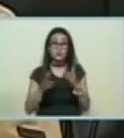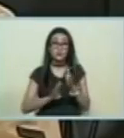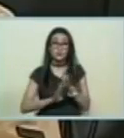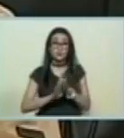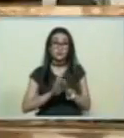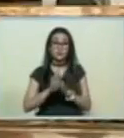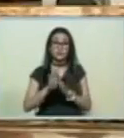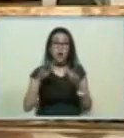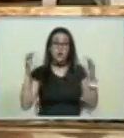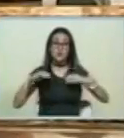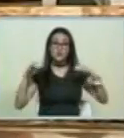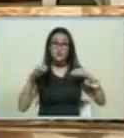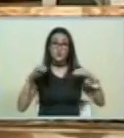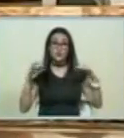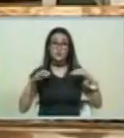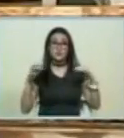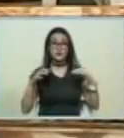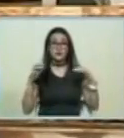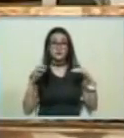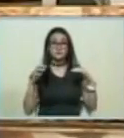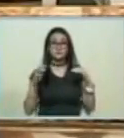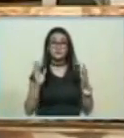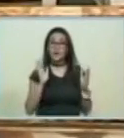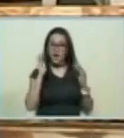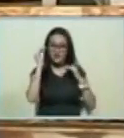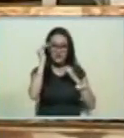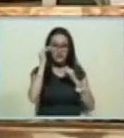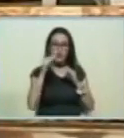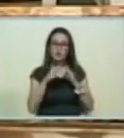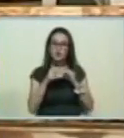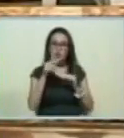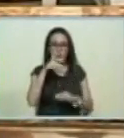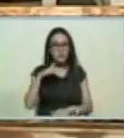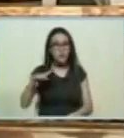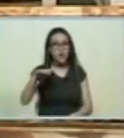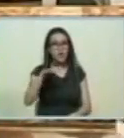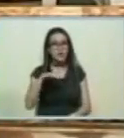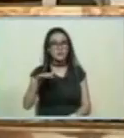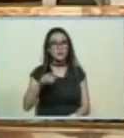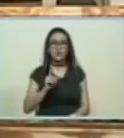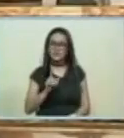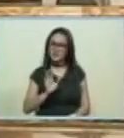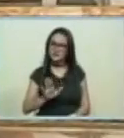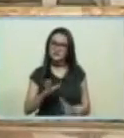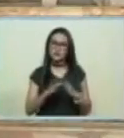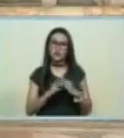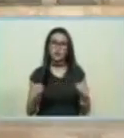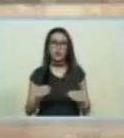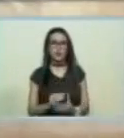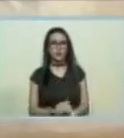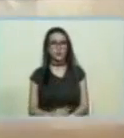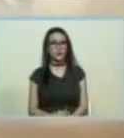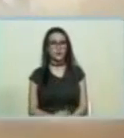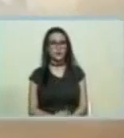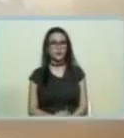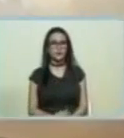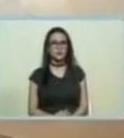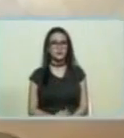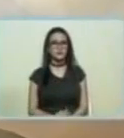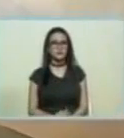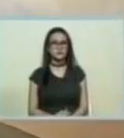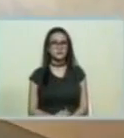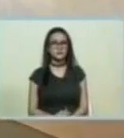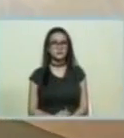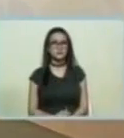el periodo de lluvia, bueno, y atendiendo a nuestro pueblo, y así debe ser, compañero Manuel